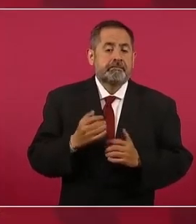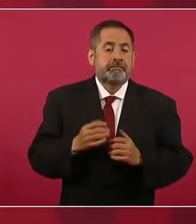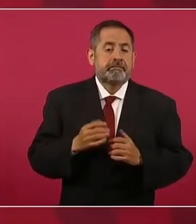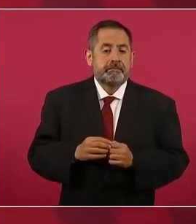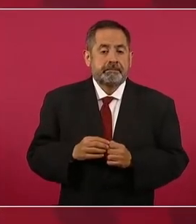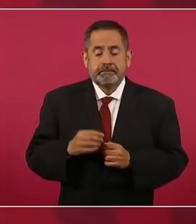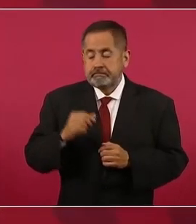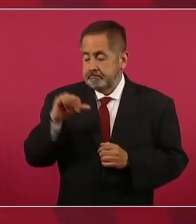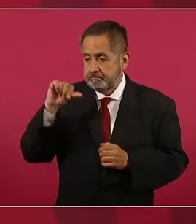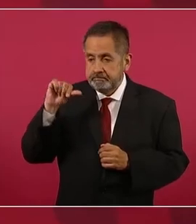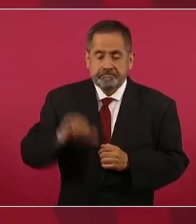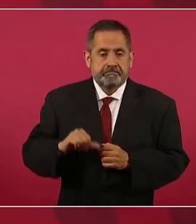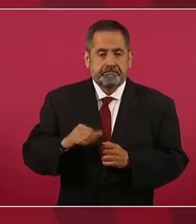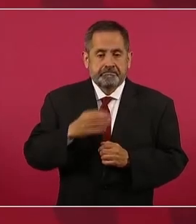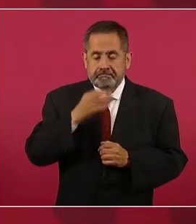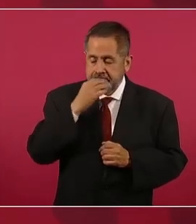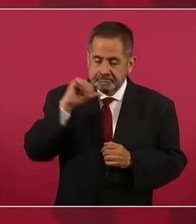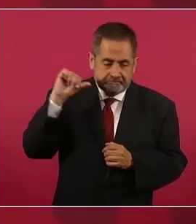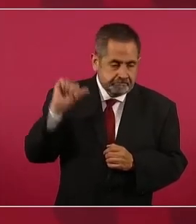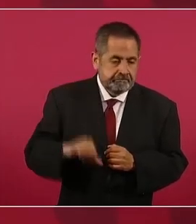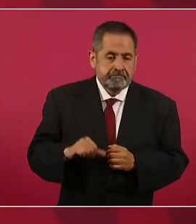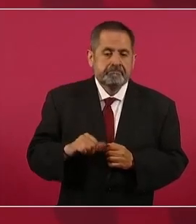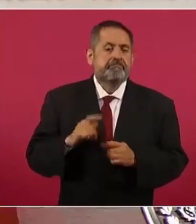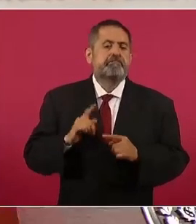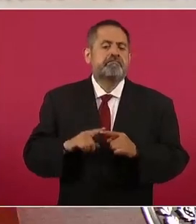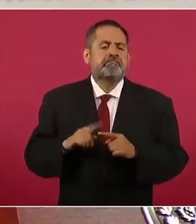de inmediato